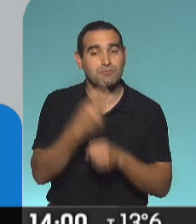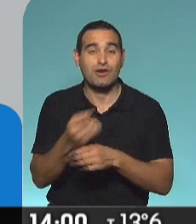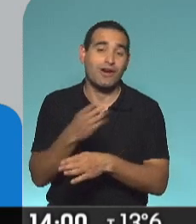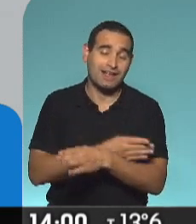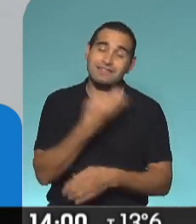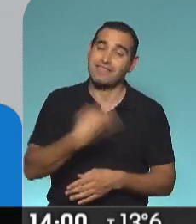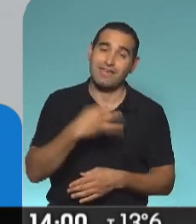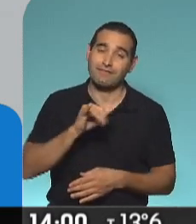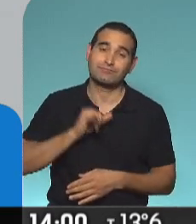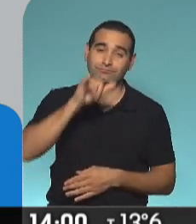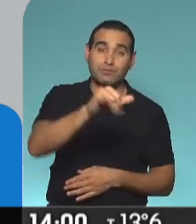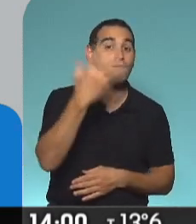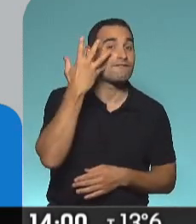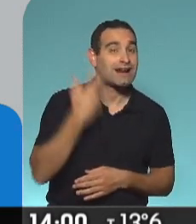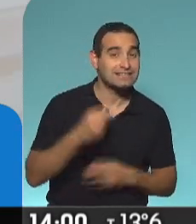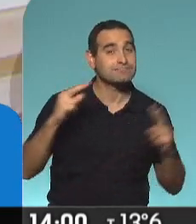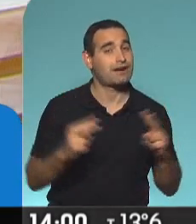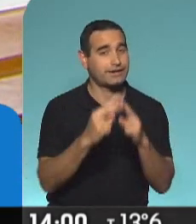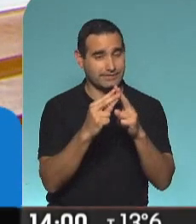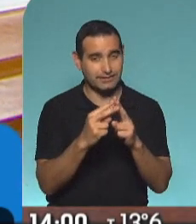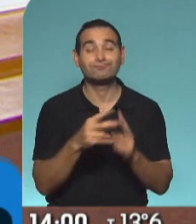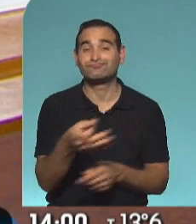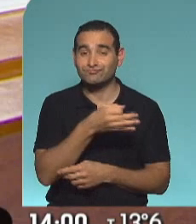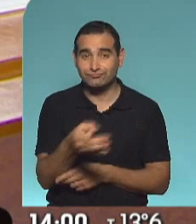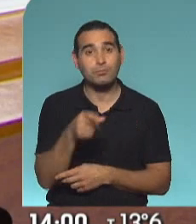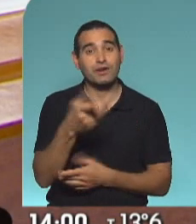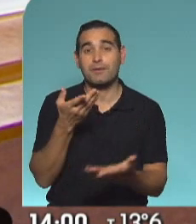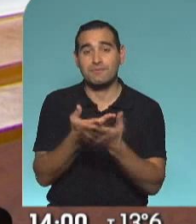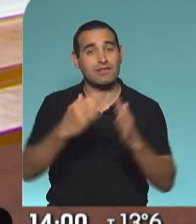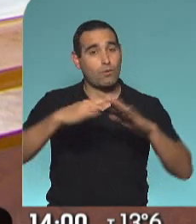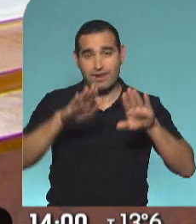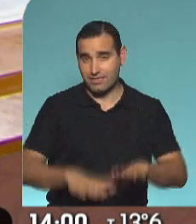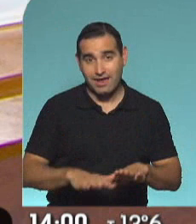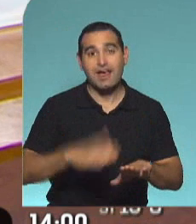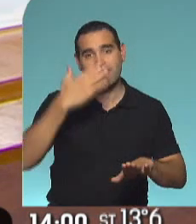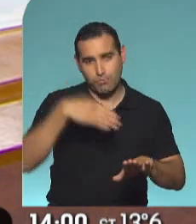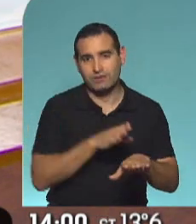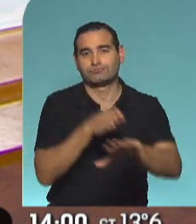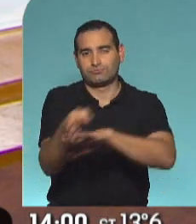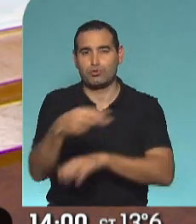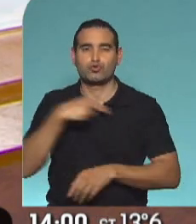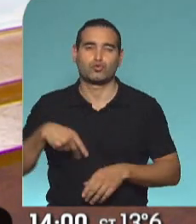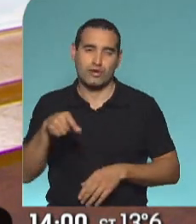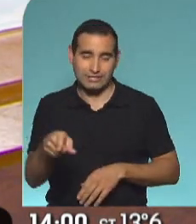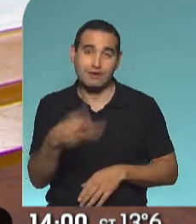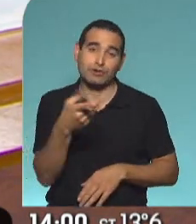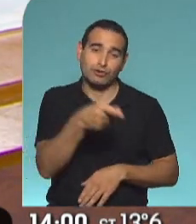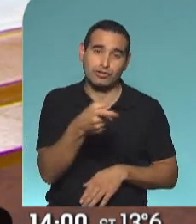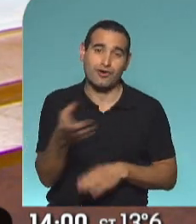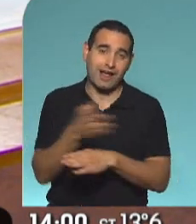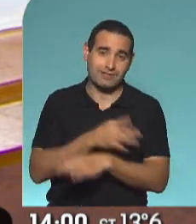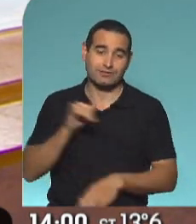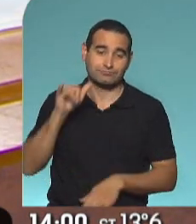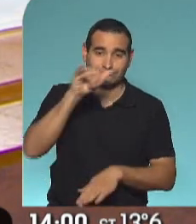antes por Francia, por París. Claro, porque se exige una cuarentena antes de ingresar a Suiza, es por eso que parará antes, junto